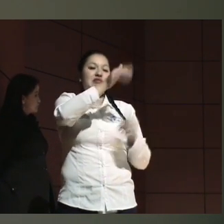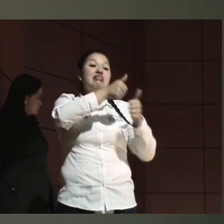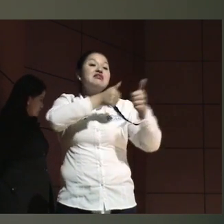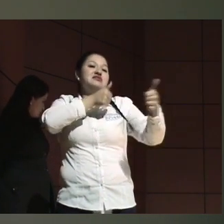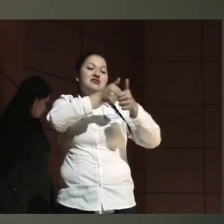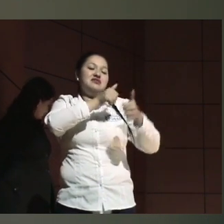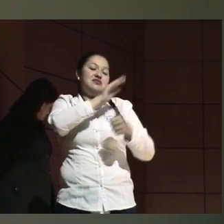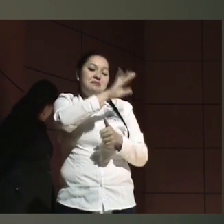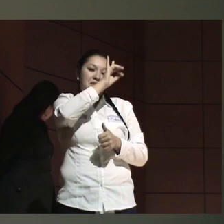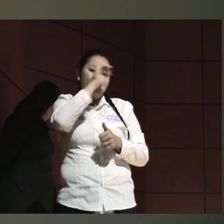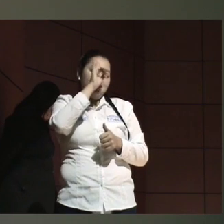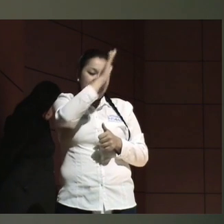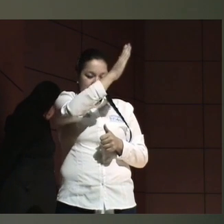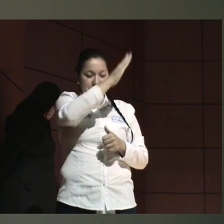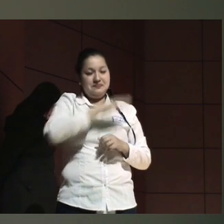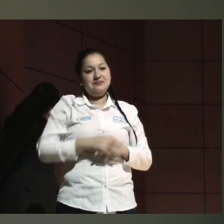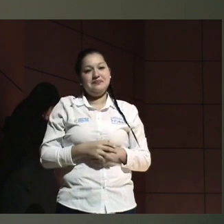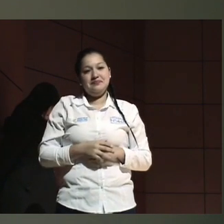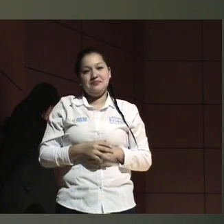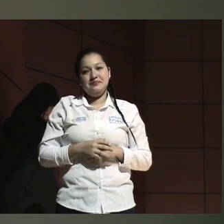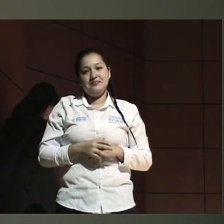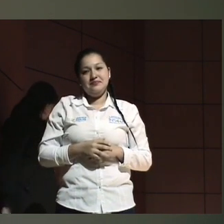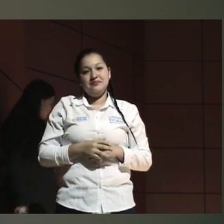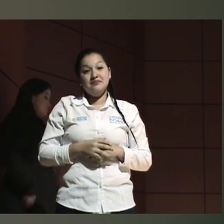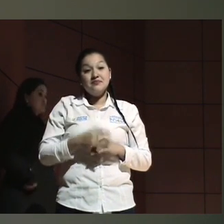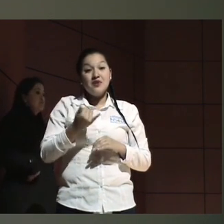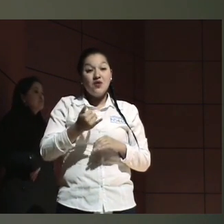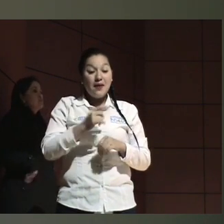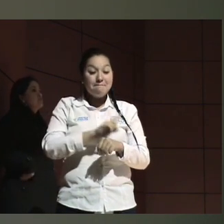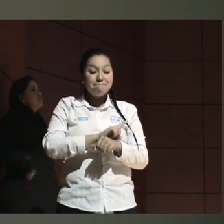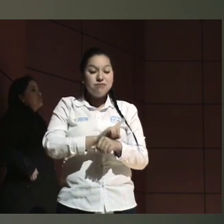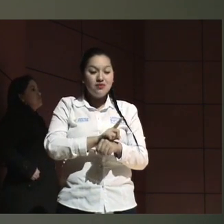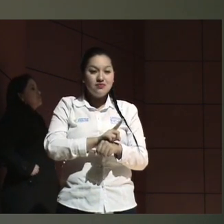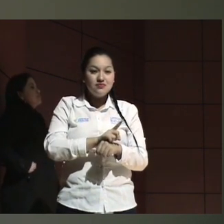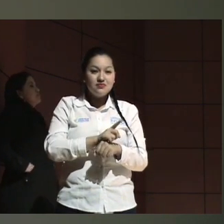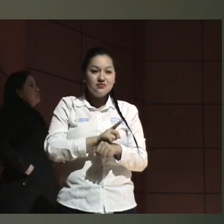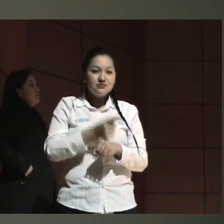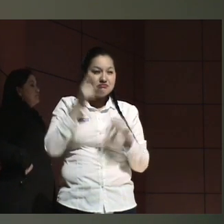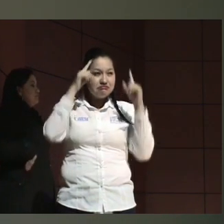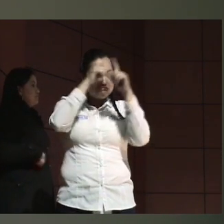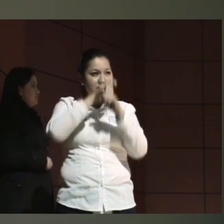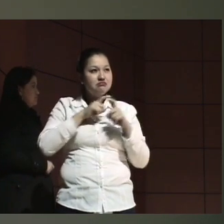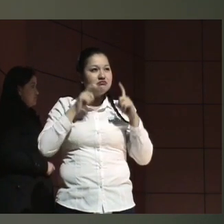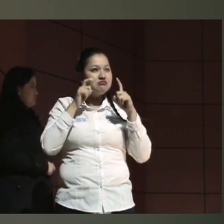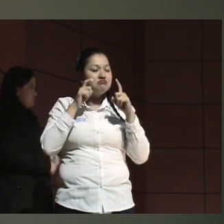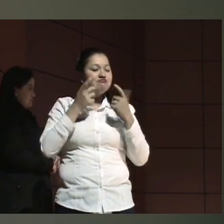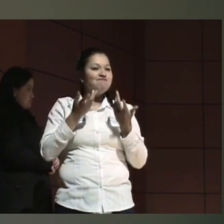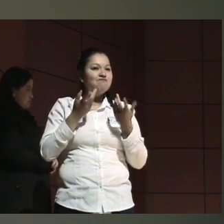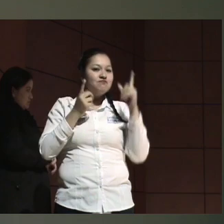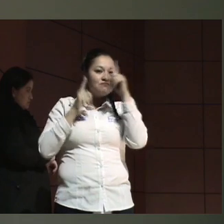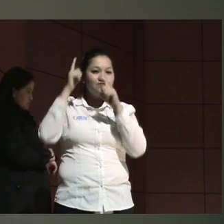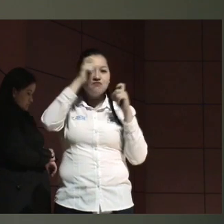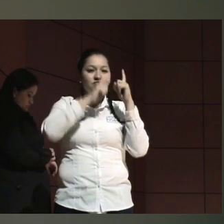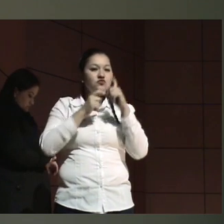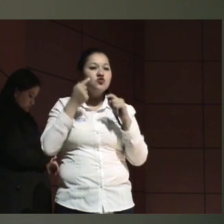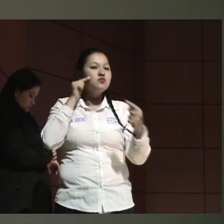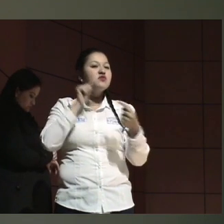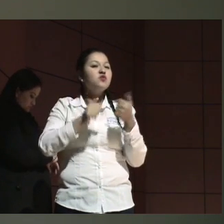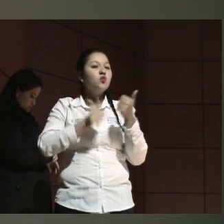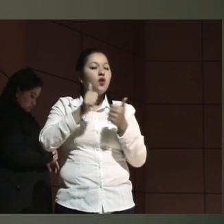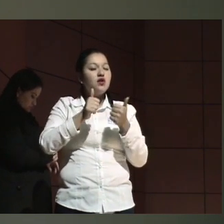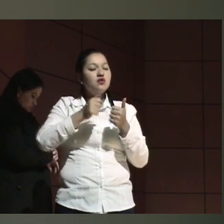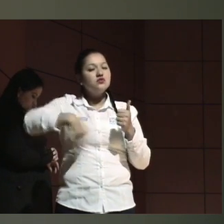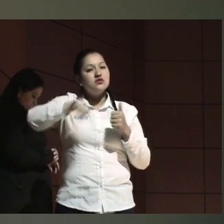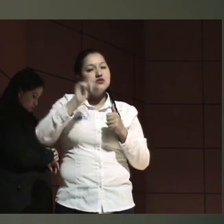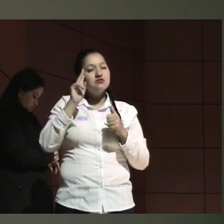de madrid' estos minutos de reflexión los giramos alrededor de unos detendremos para